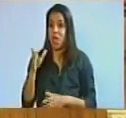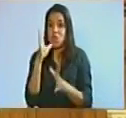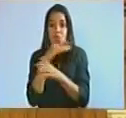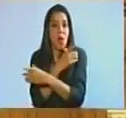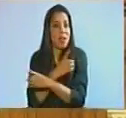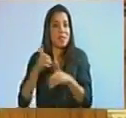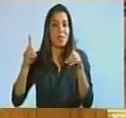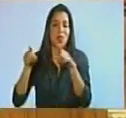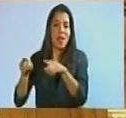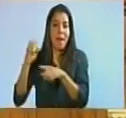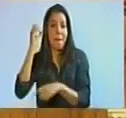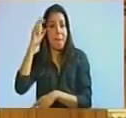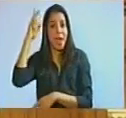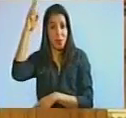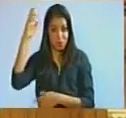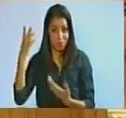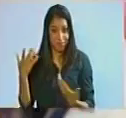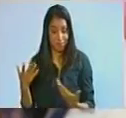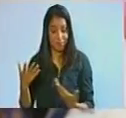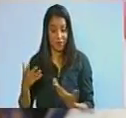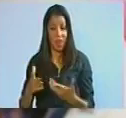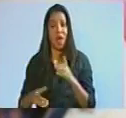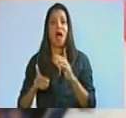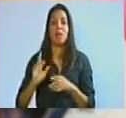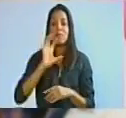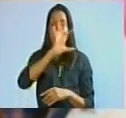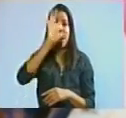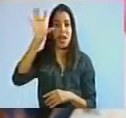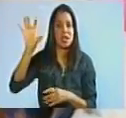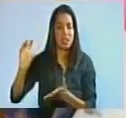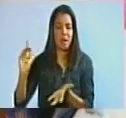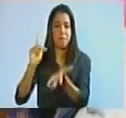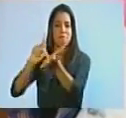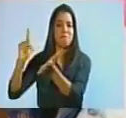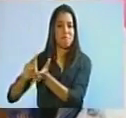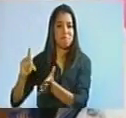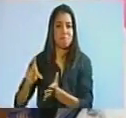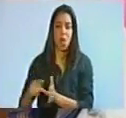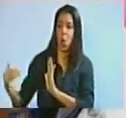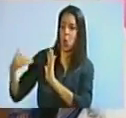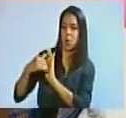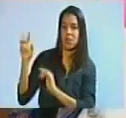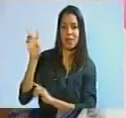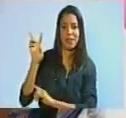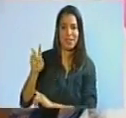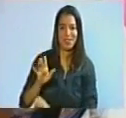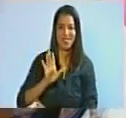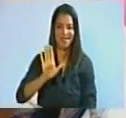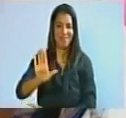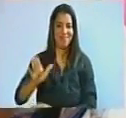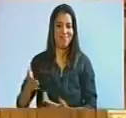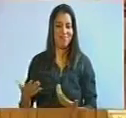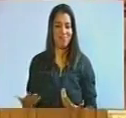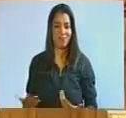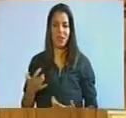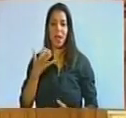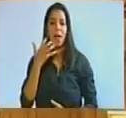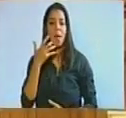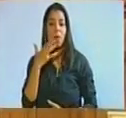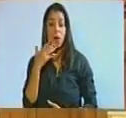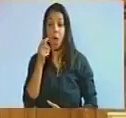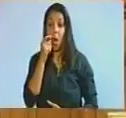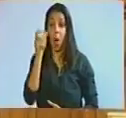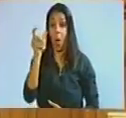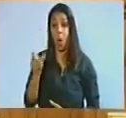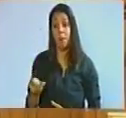así han estado ocurriendo con estos voceros de la derecha. Y quería referirme al caso del señor